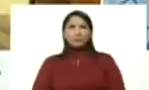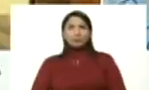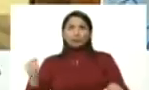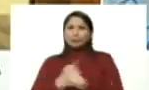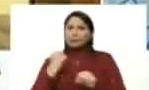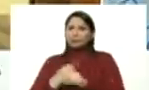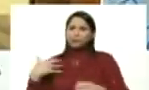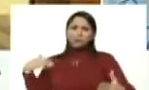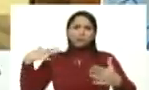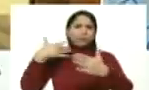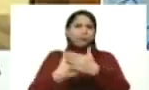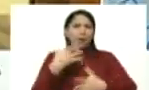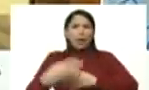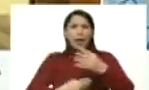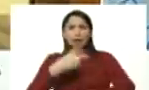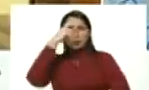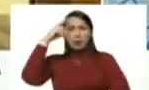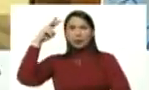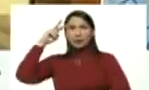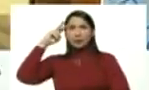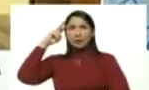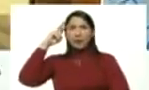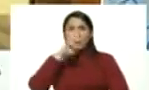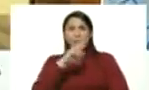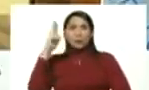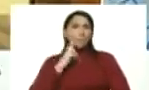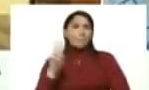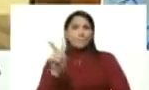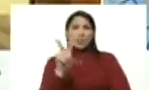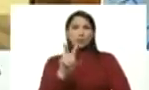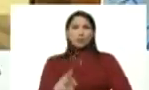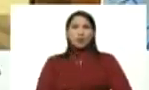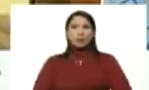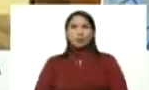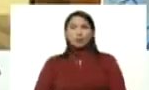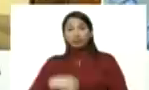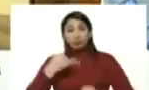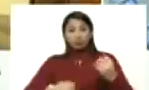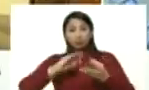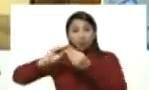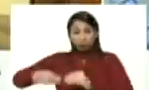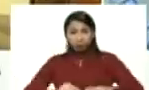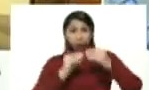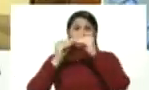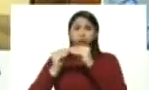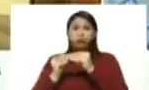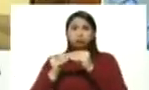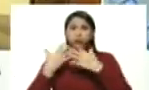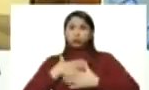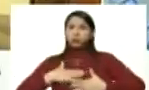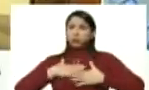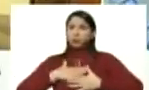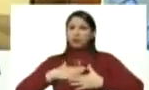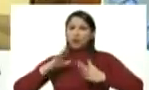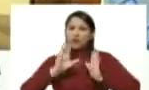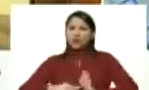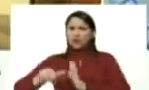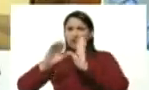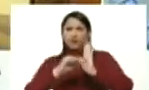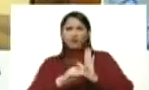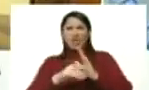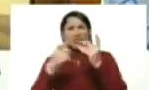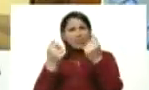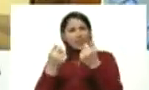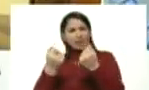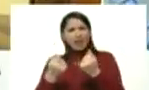trabajo que viene realizando la Cancillería de la República Bolivariana de Venezuela a fin de recuperar los bienes que nos han robado, el